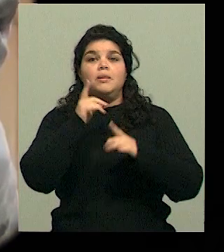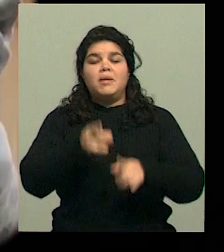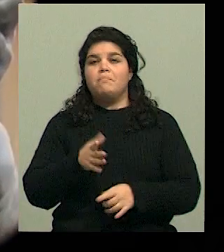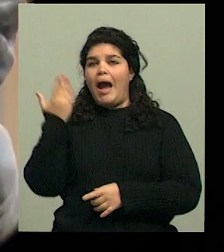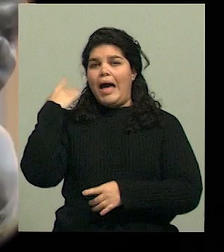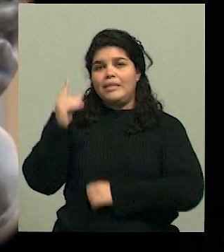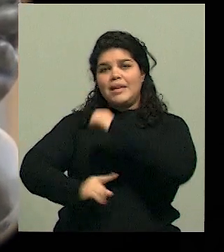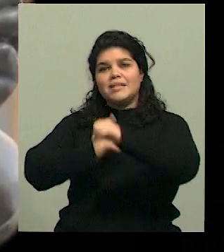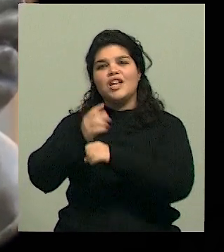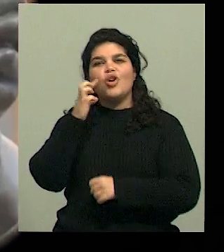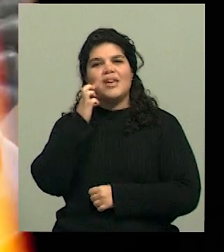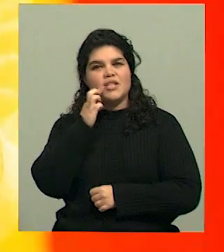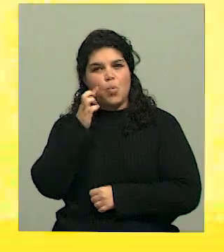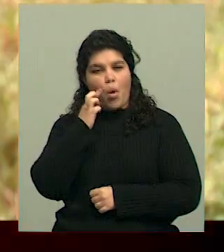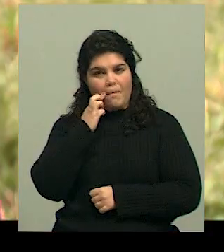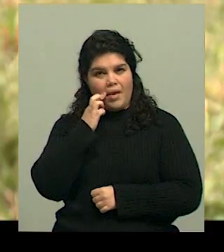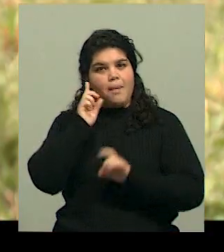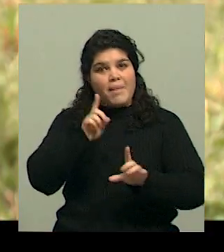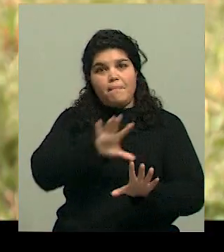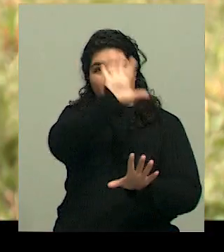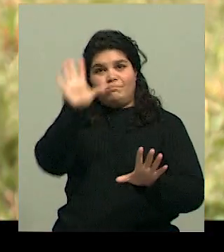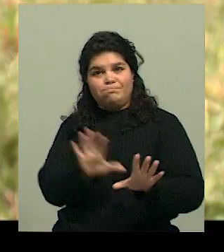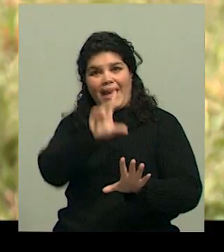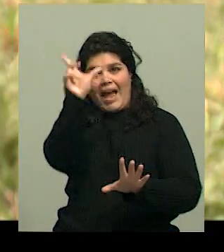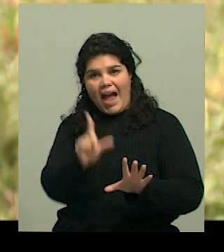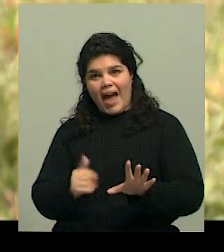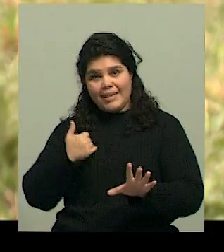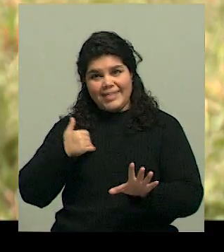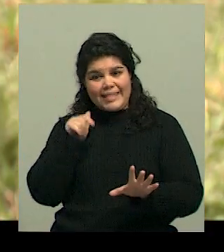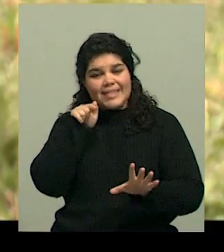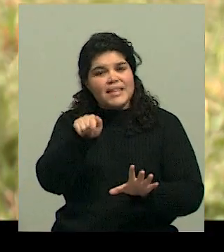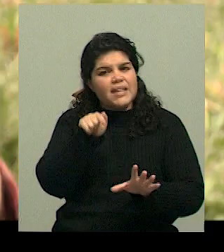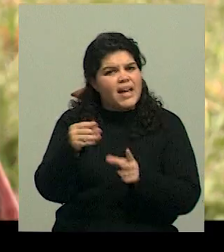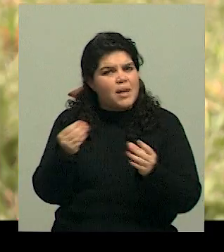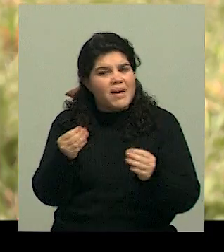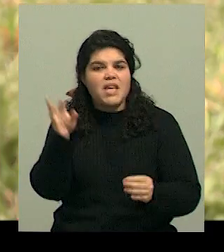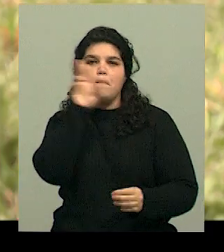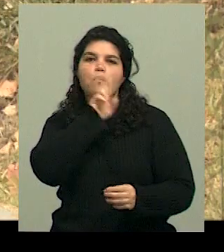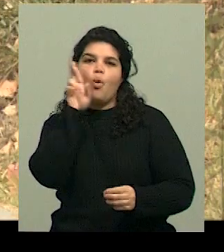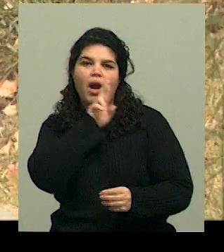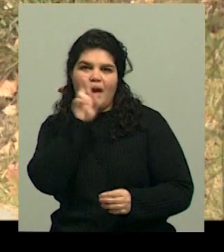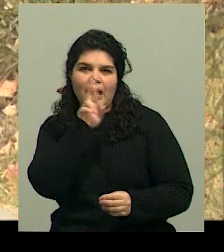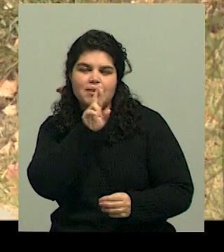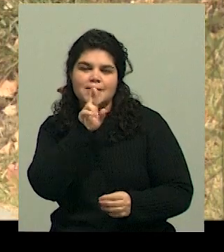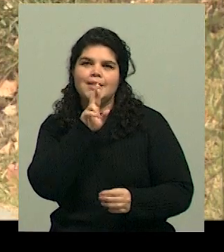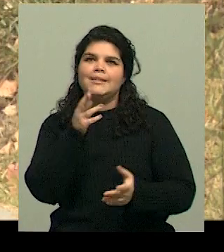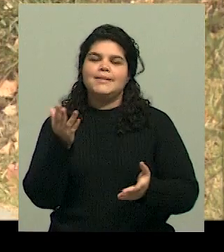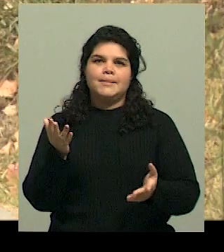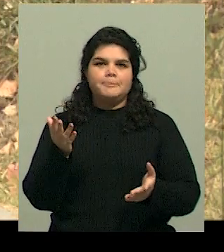en lo que es el actual territorio argentino, no tienen una actuación,